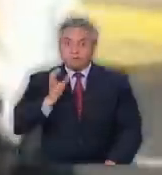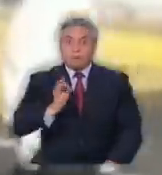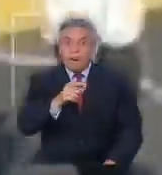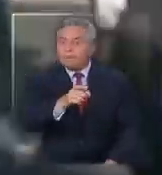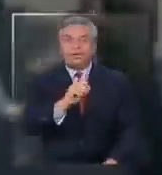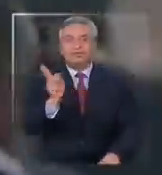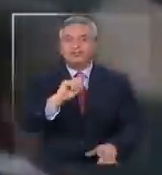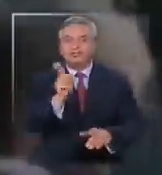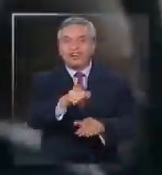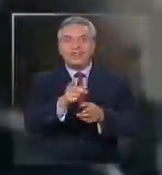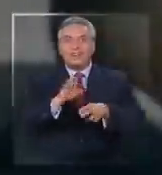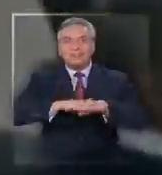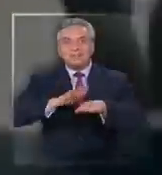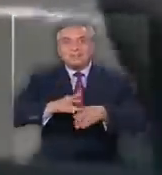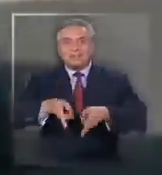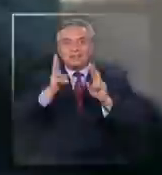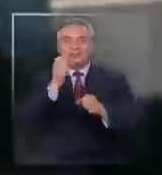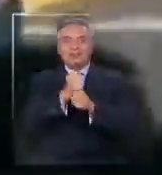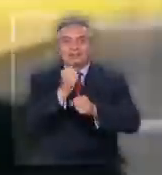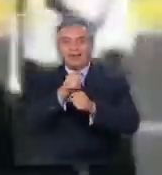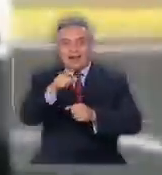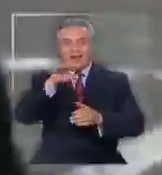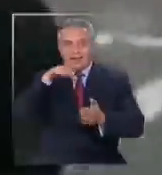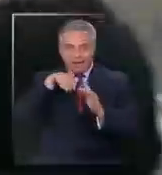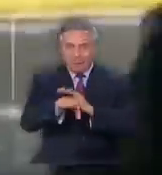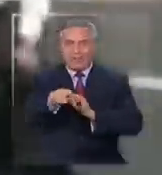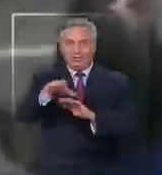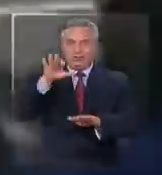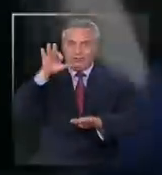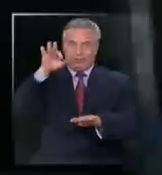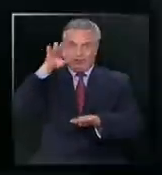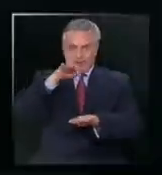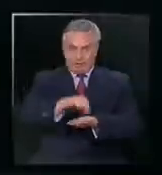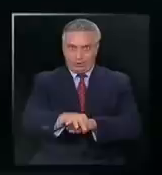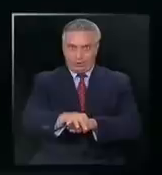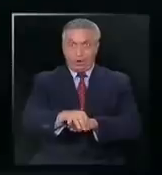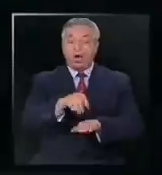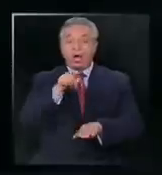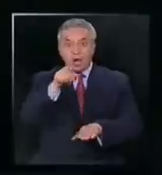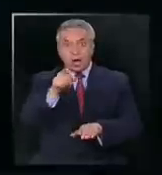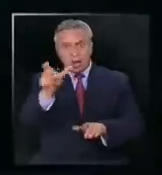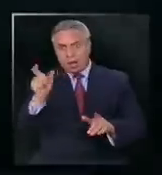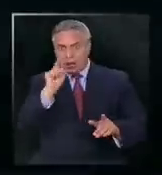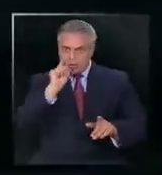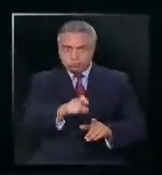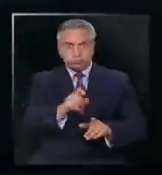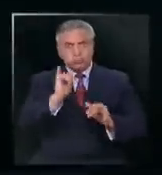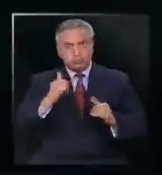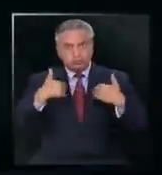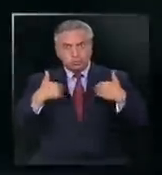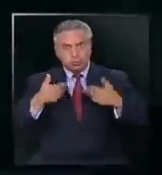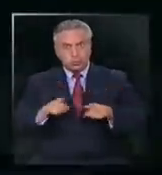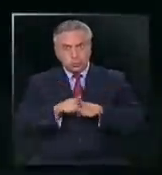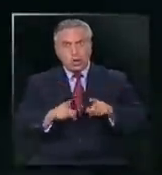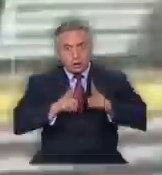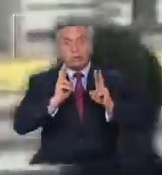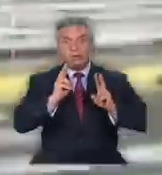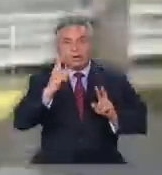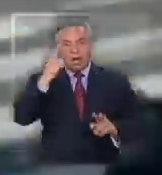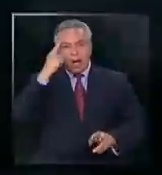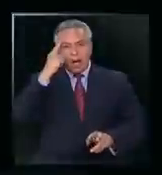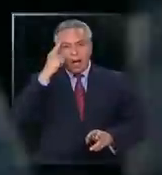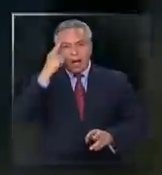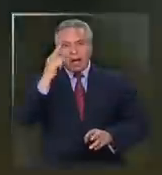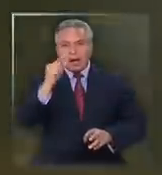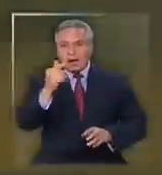estaría concesionado para trabajar en el terminal aéreo. Por eso fue encarado por quienes sí lo están. Para entender mejor, hay que remontarse un par de